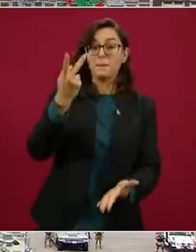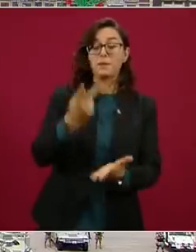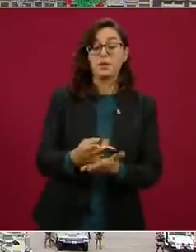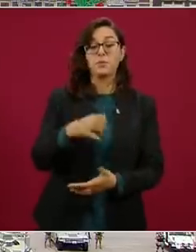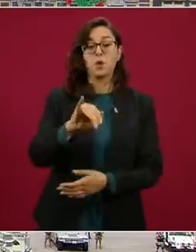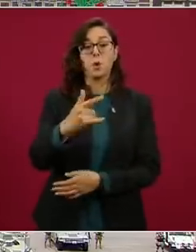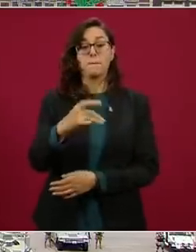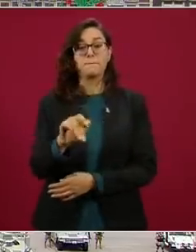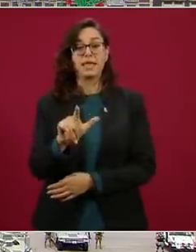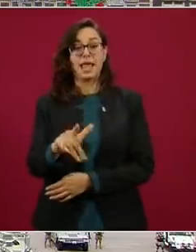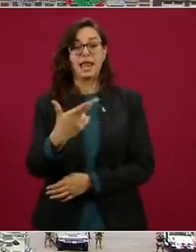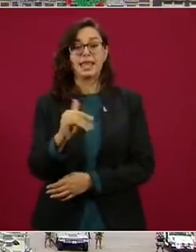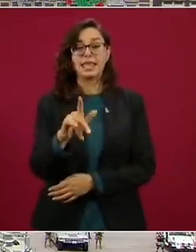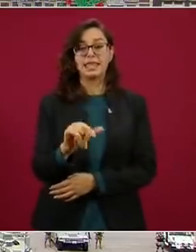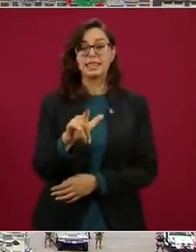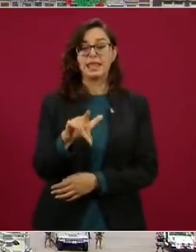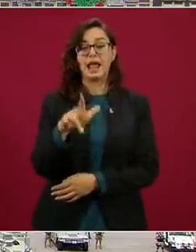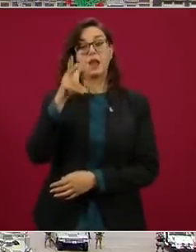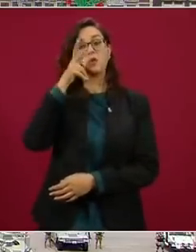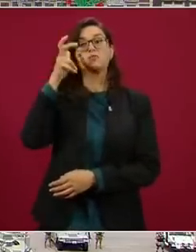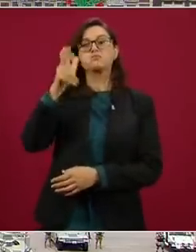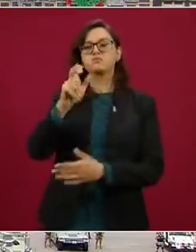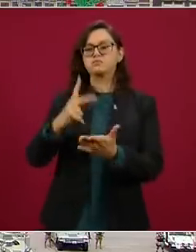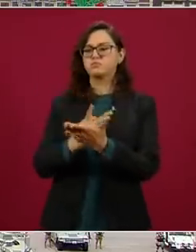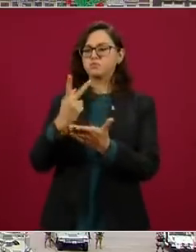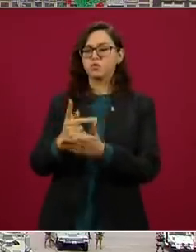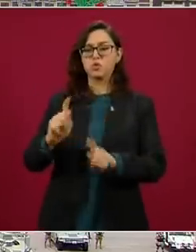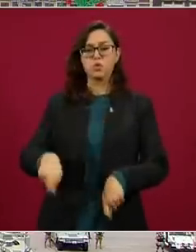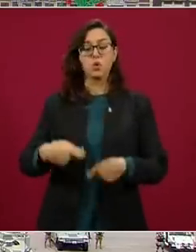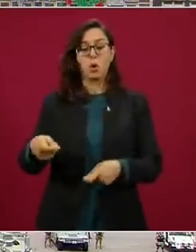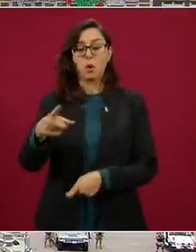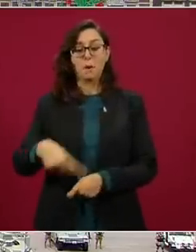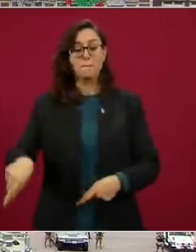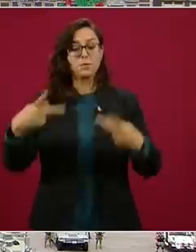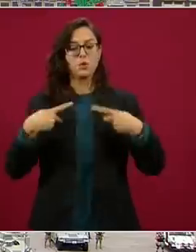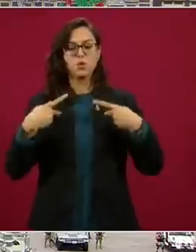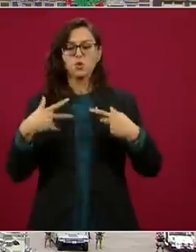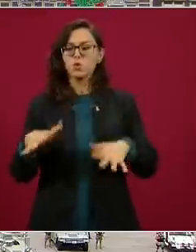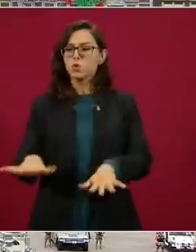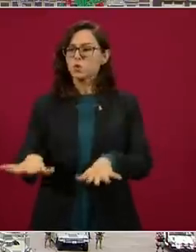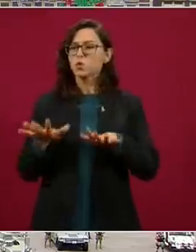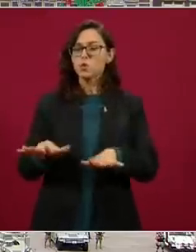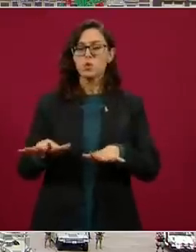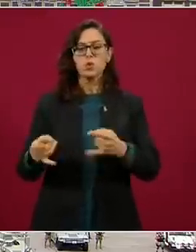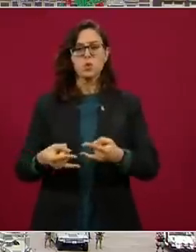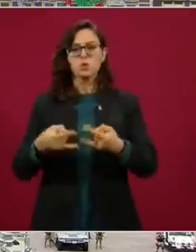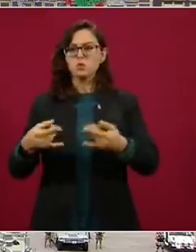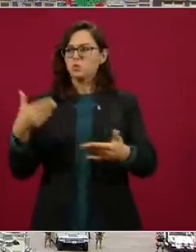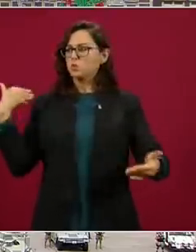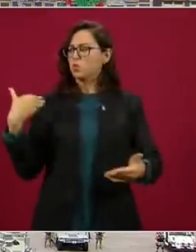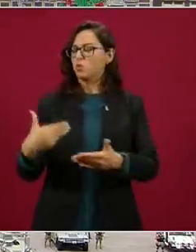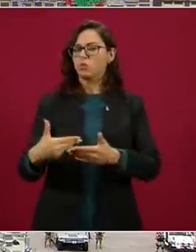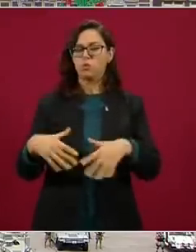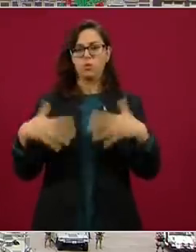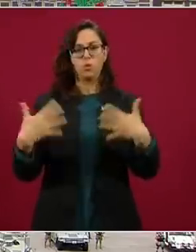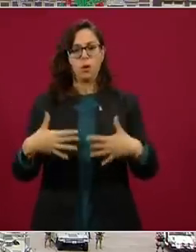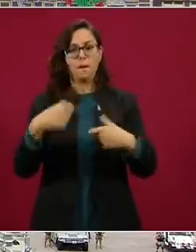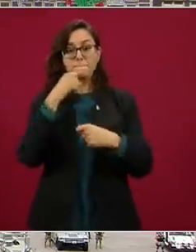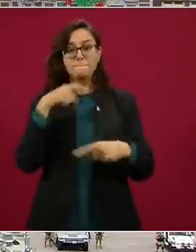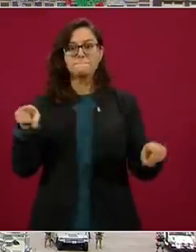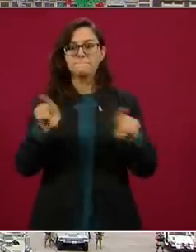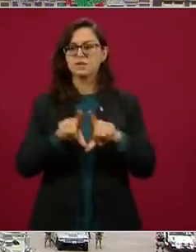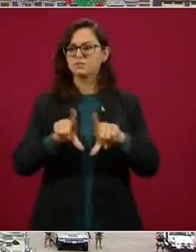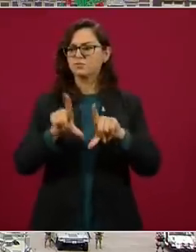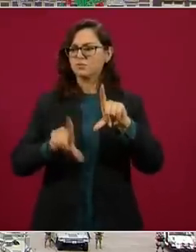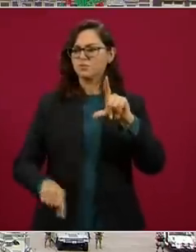premiar méritos eminentes o distinguidos conducta o trayectoria vital ejemplar relevante servicios prestados a